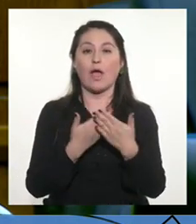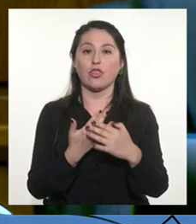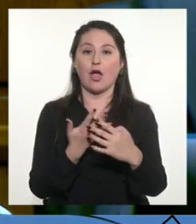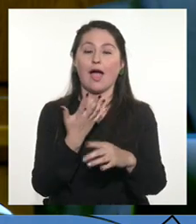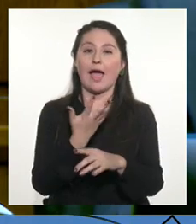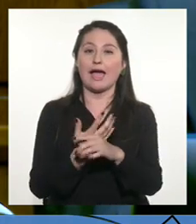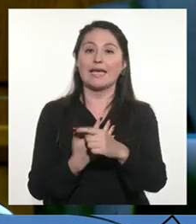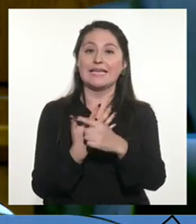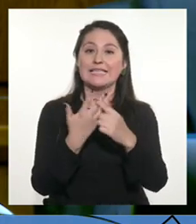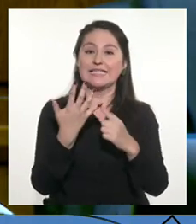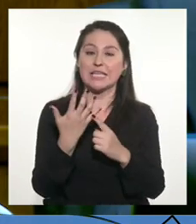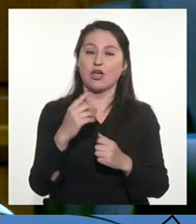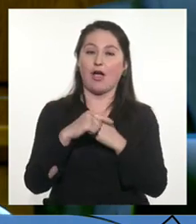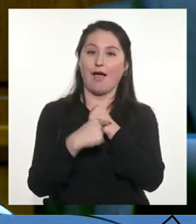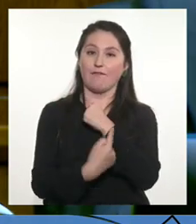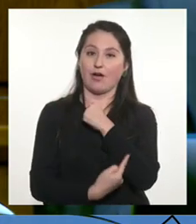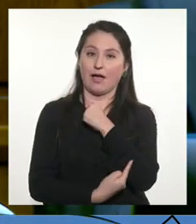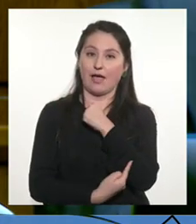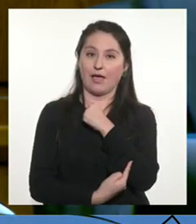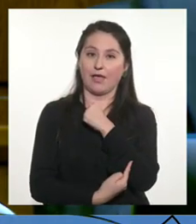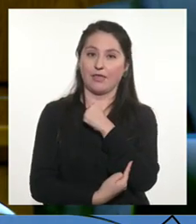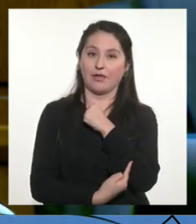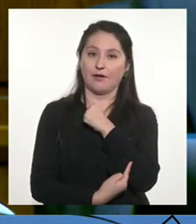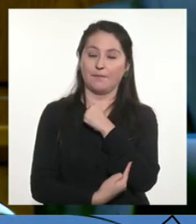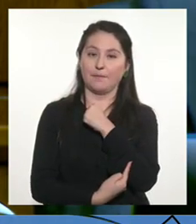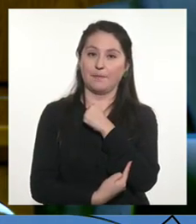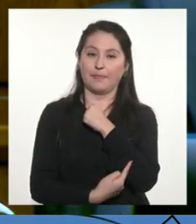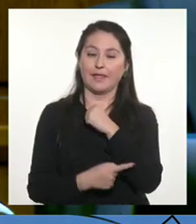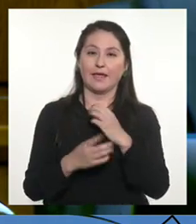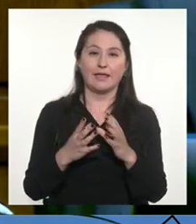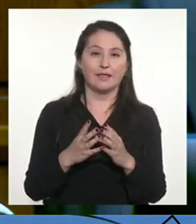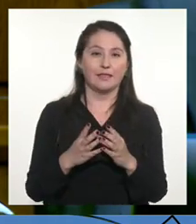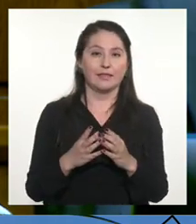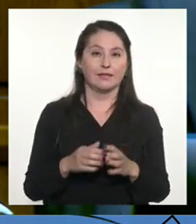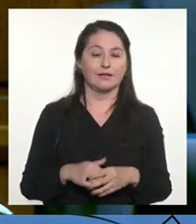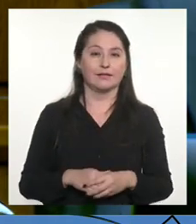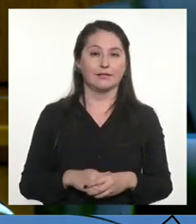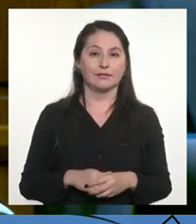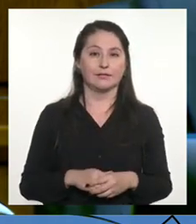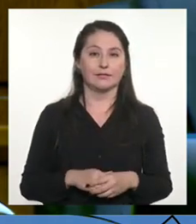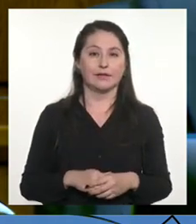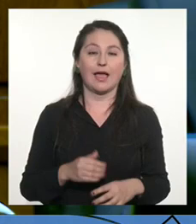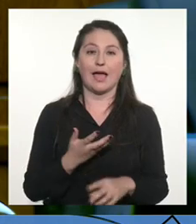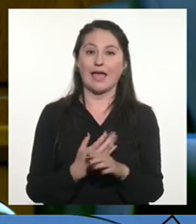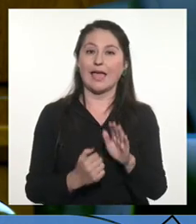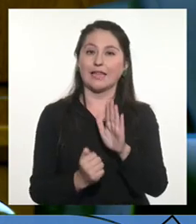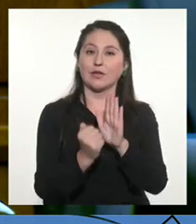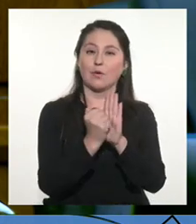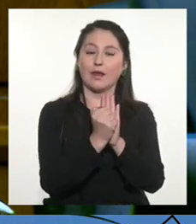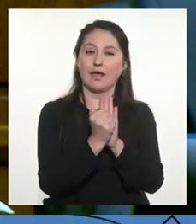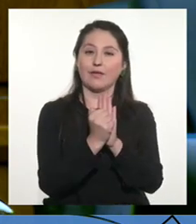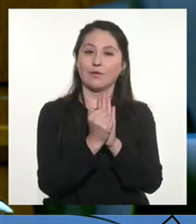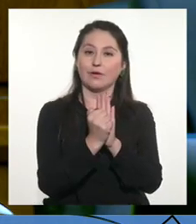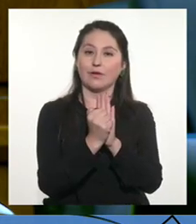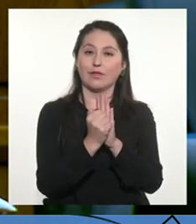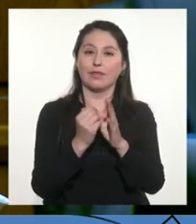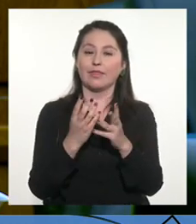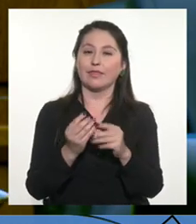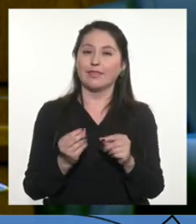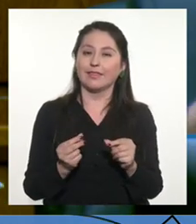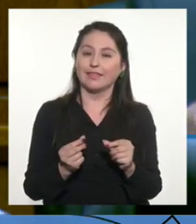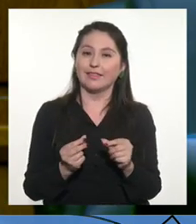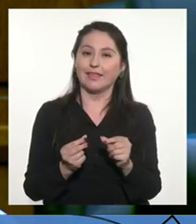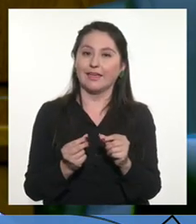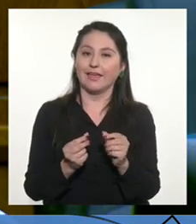haber diez opiniones respecto de la conciliación de esas normas singer artículo de la versión de una ley puede ser total o parcial